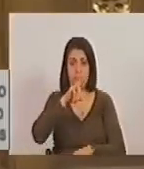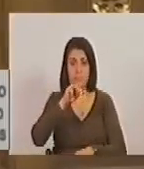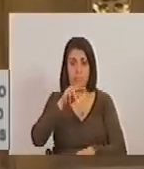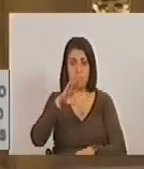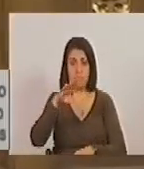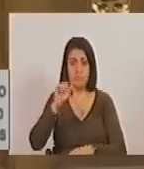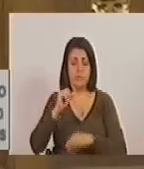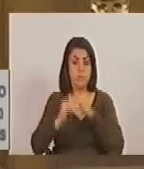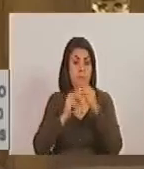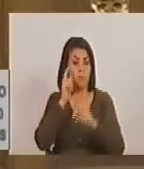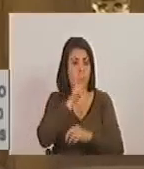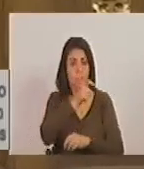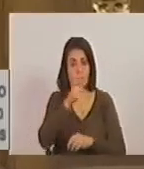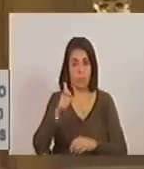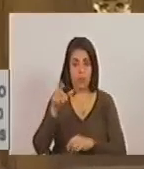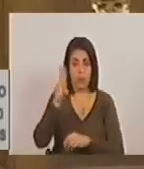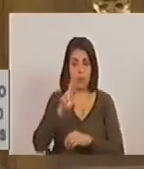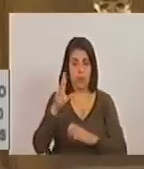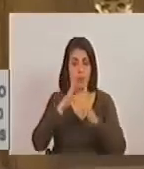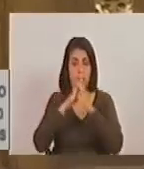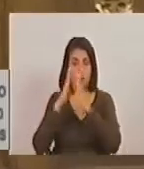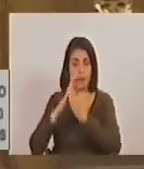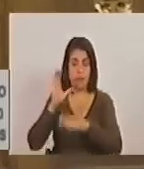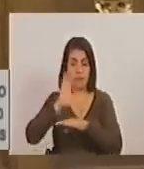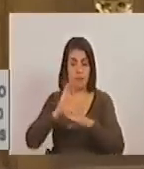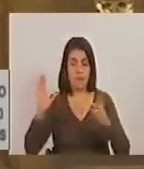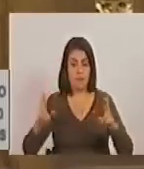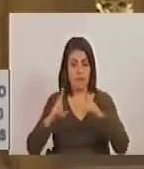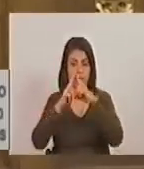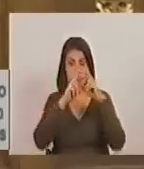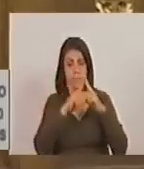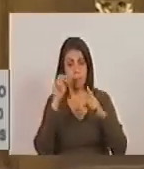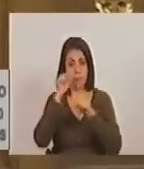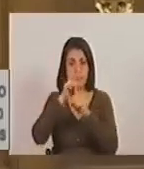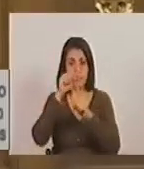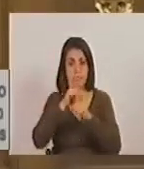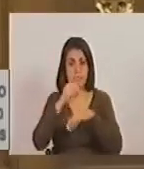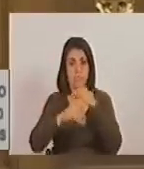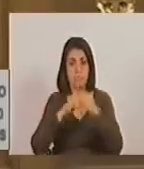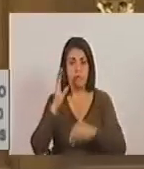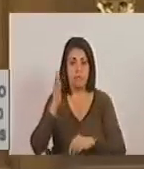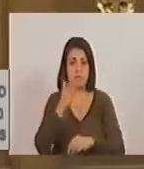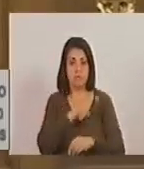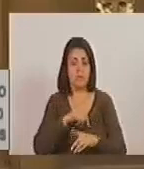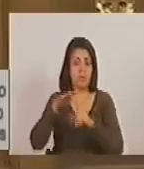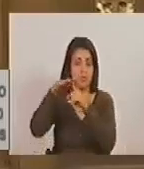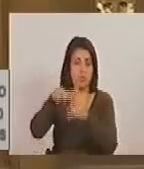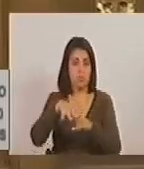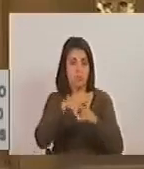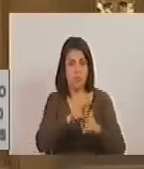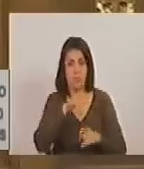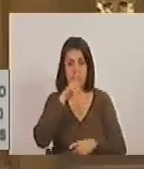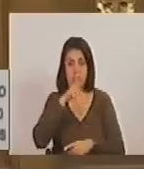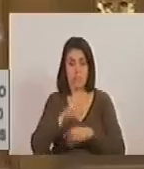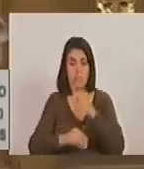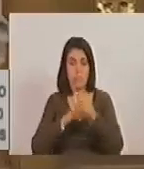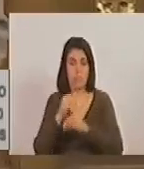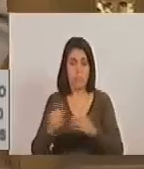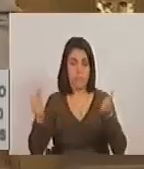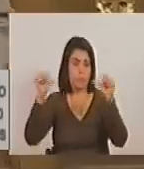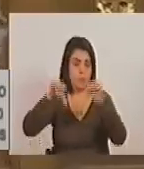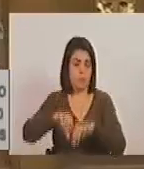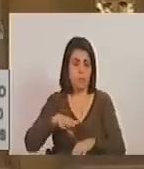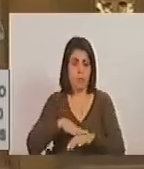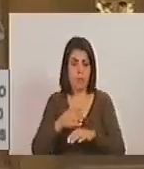lo que comenzó a usar su casa como centro de encuentro de luchadores, siendo condenada a tratos inhumanos, crueles y